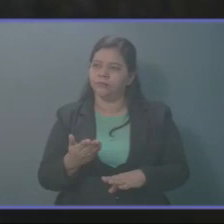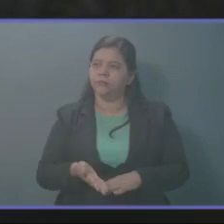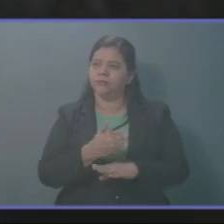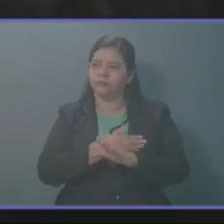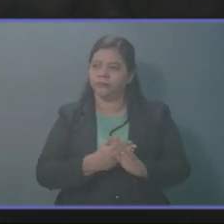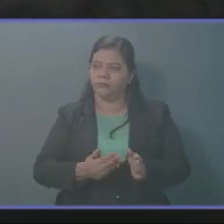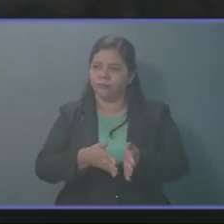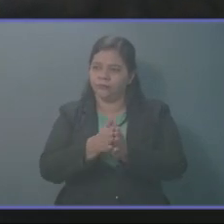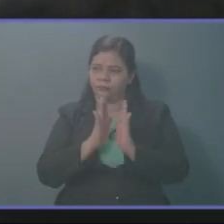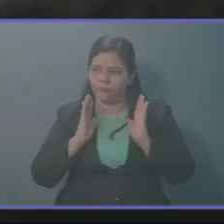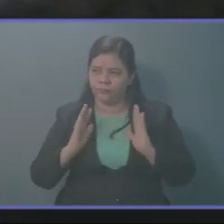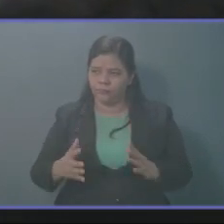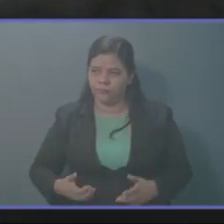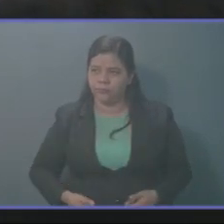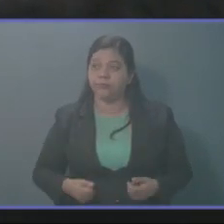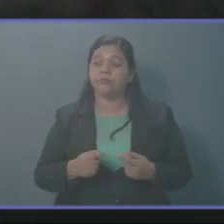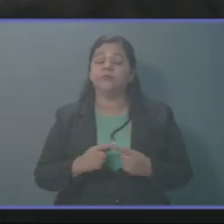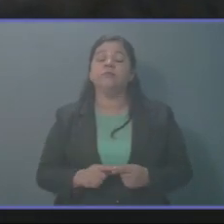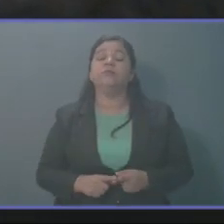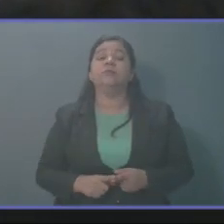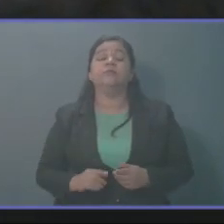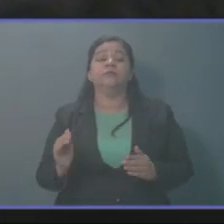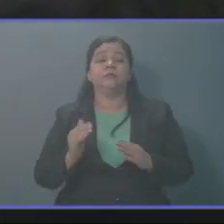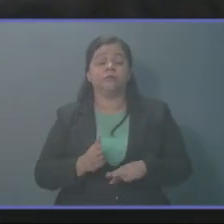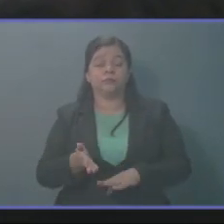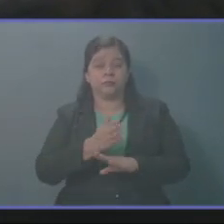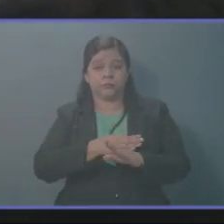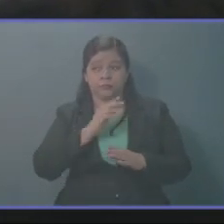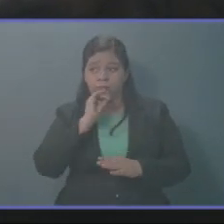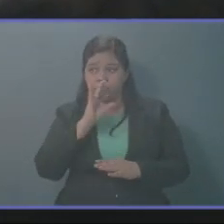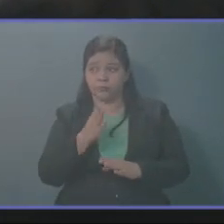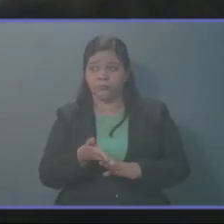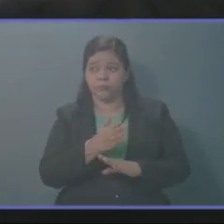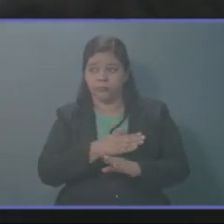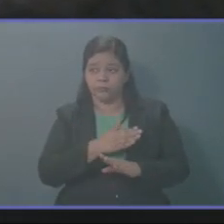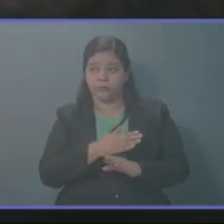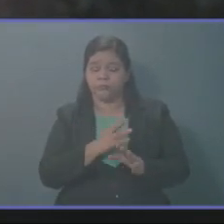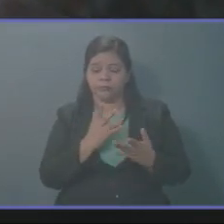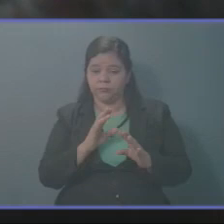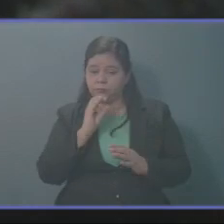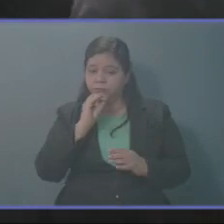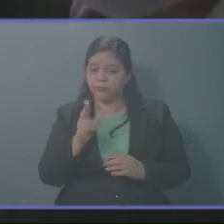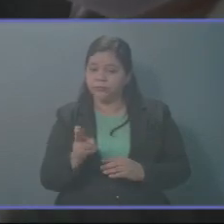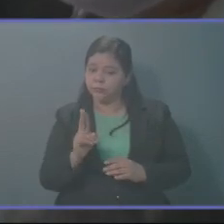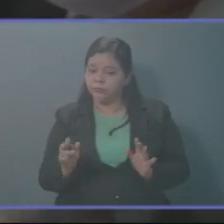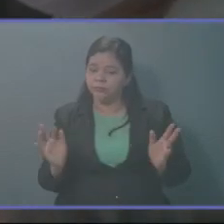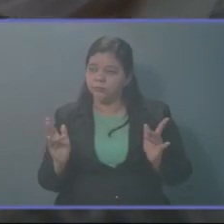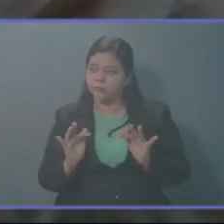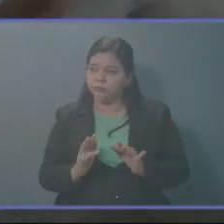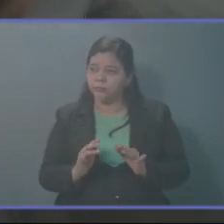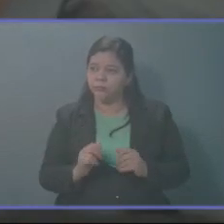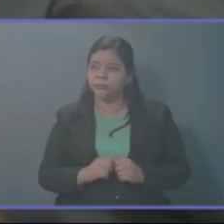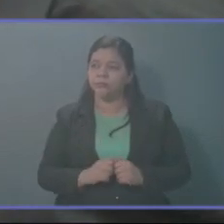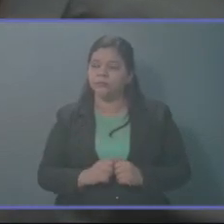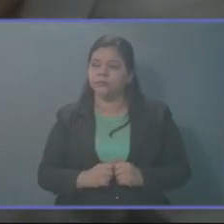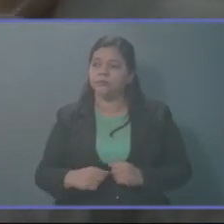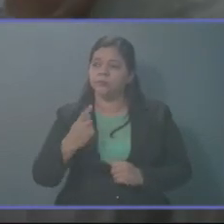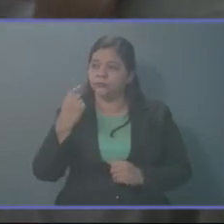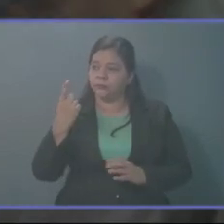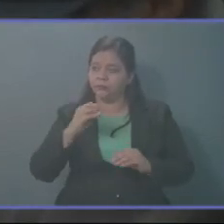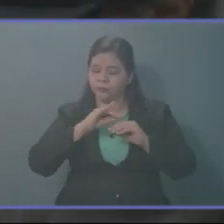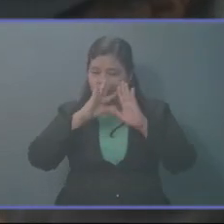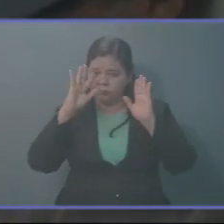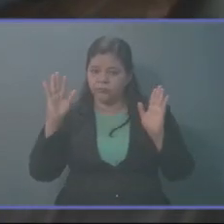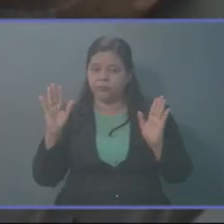el Ejecutivo. Y como ya se ha expresado en otros puntos, incluso de esta misma reunión, la falta de